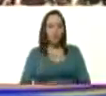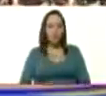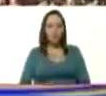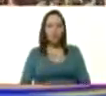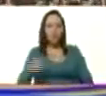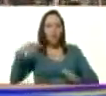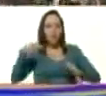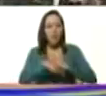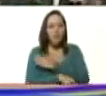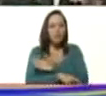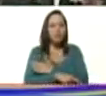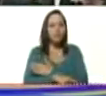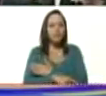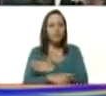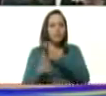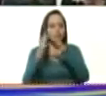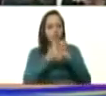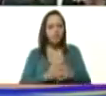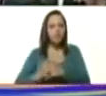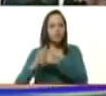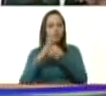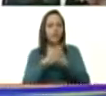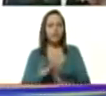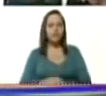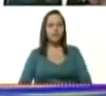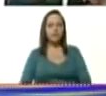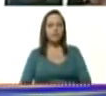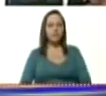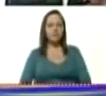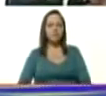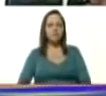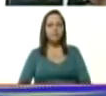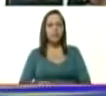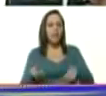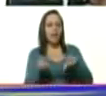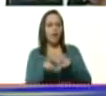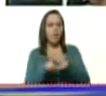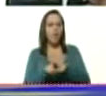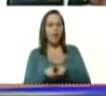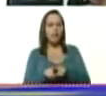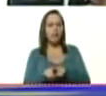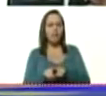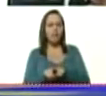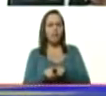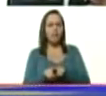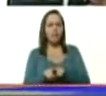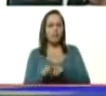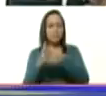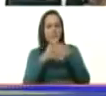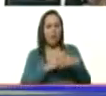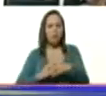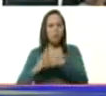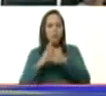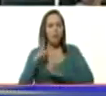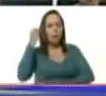profundamente imperialista. Es un imperio que cree que es dueño del